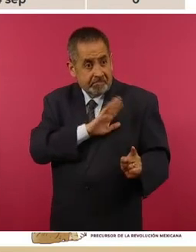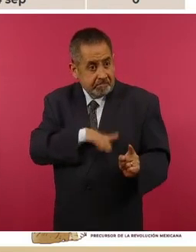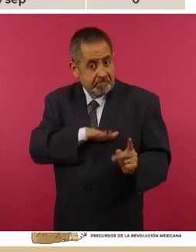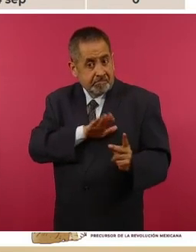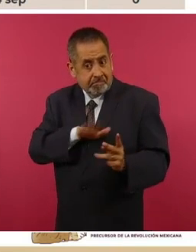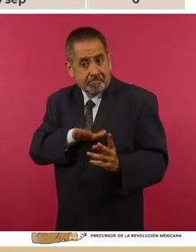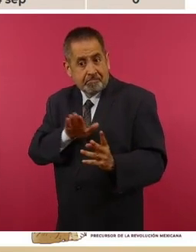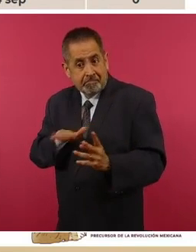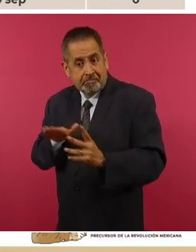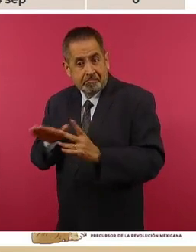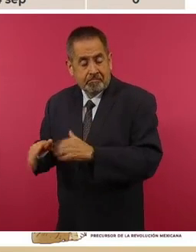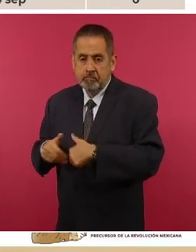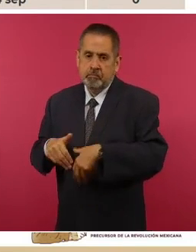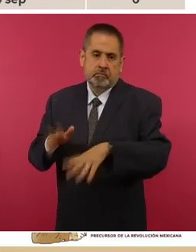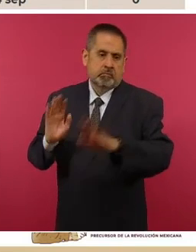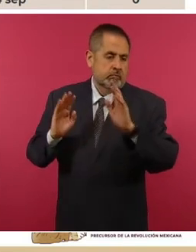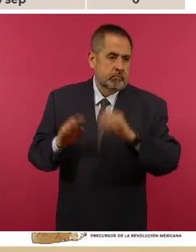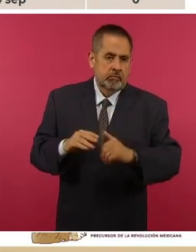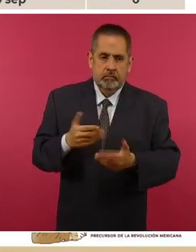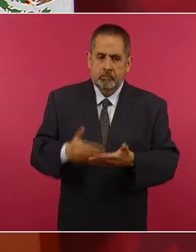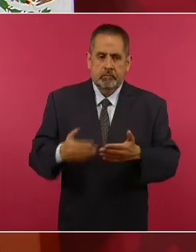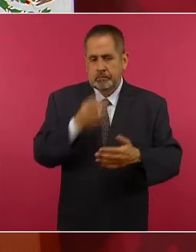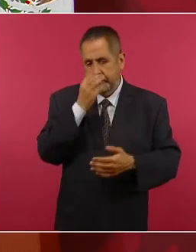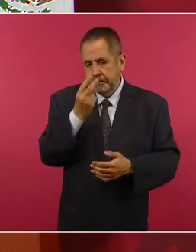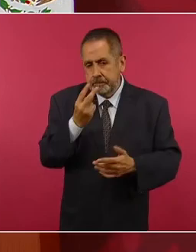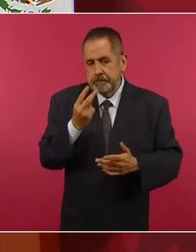Llegamos a tener.